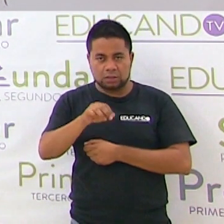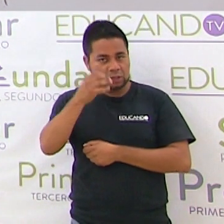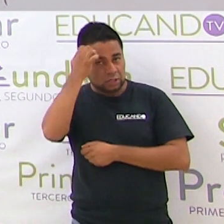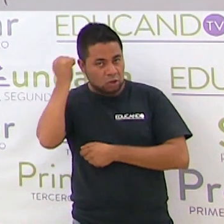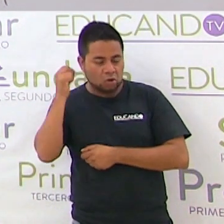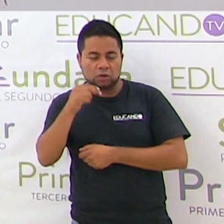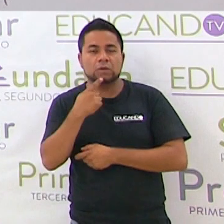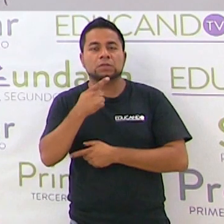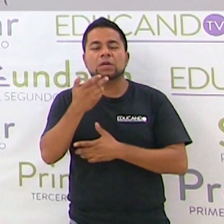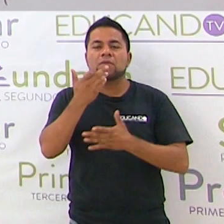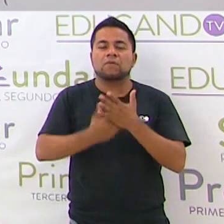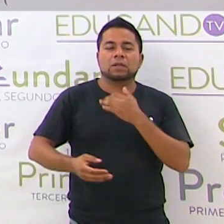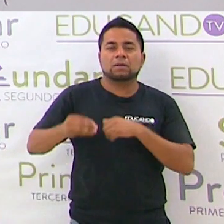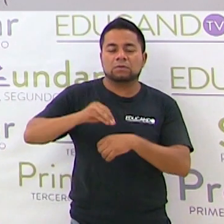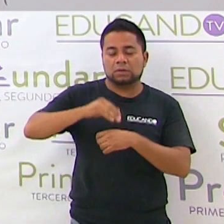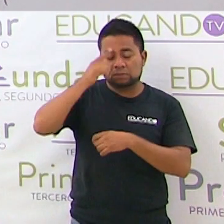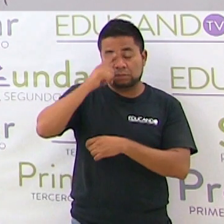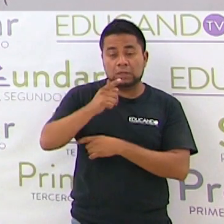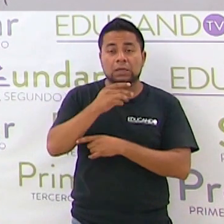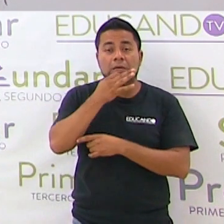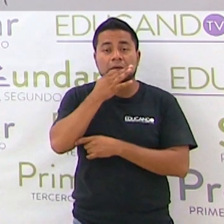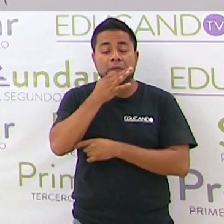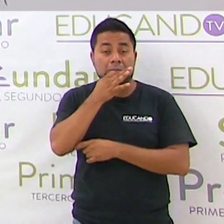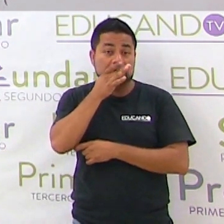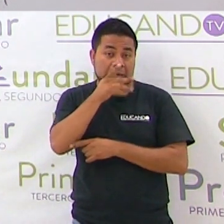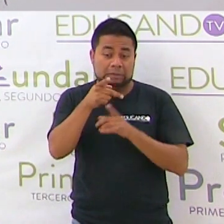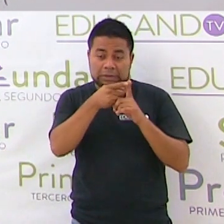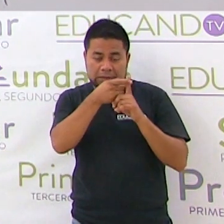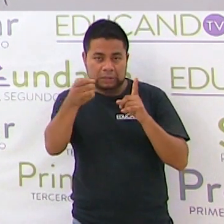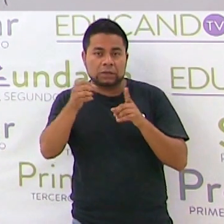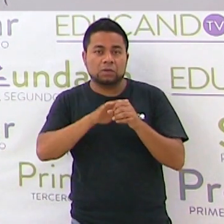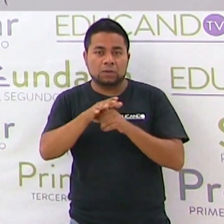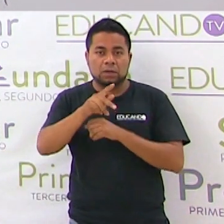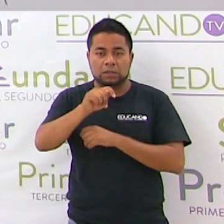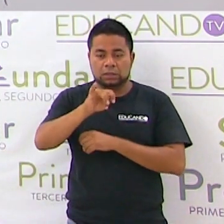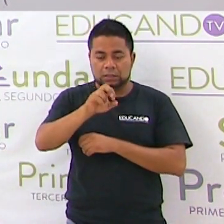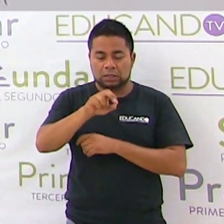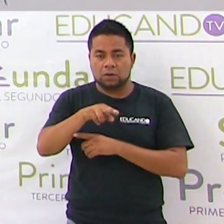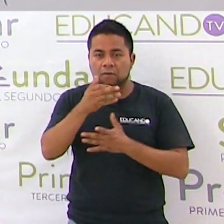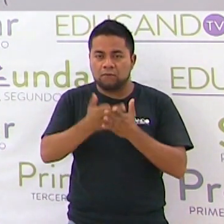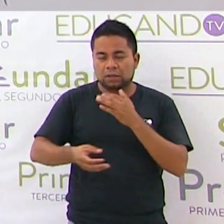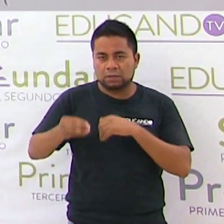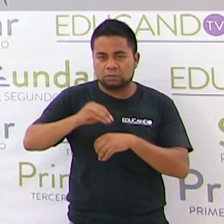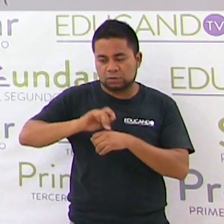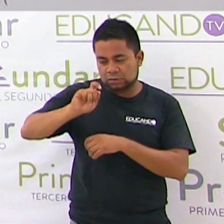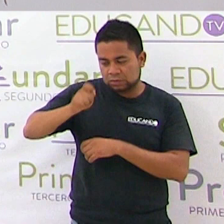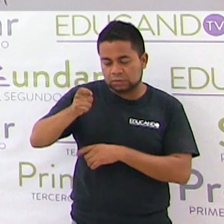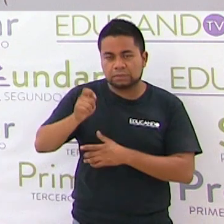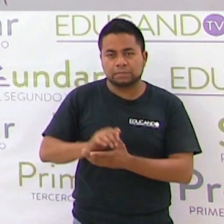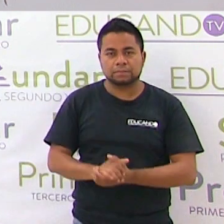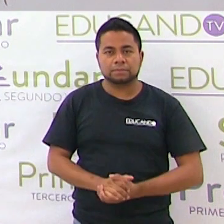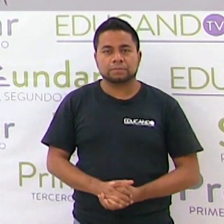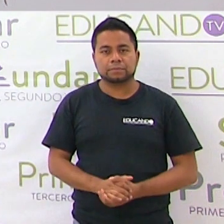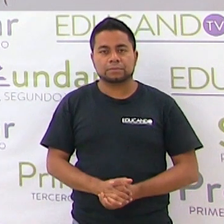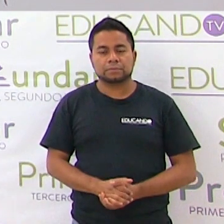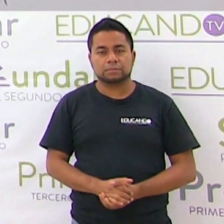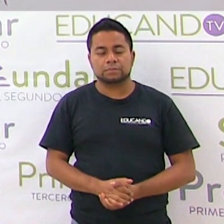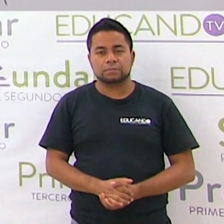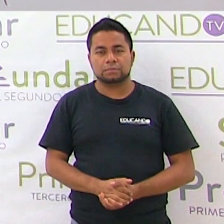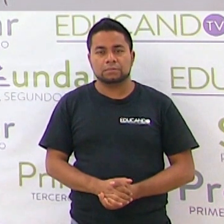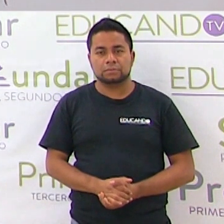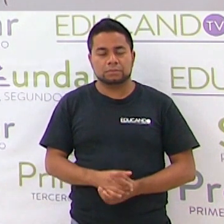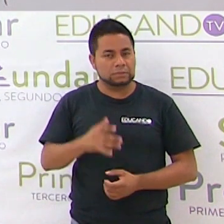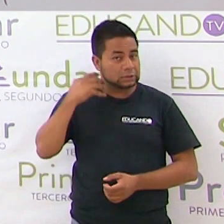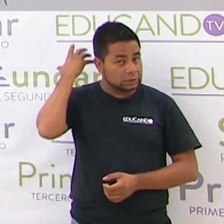le hace falta para que diga tirón? Le hace falta el acento, tirón. De